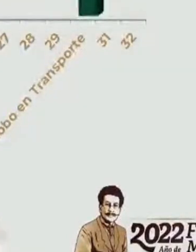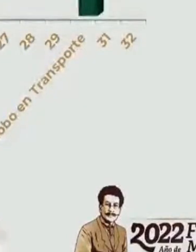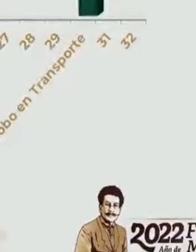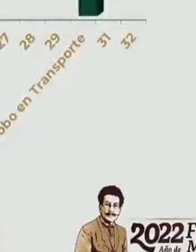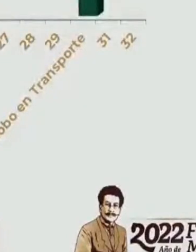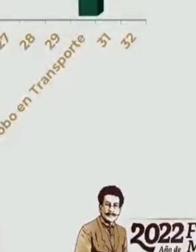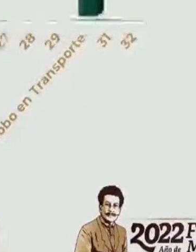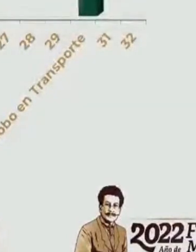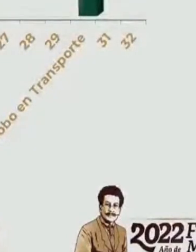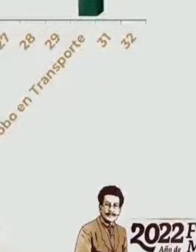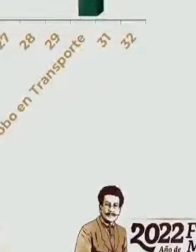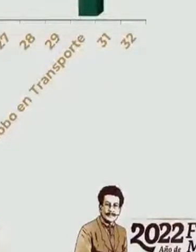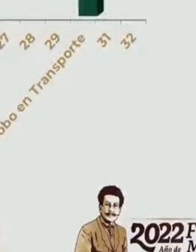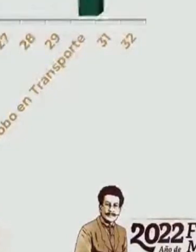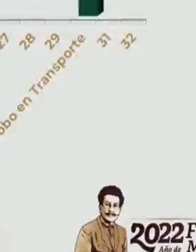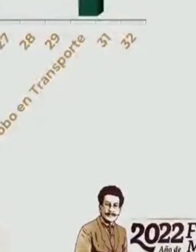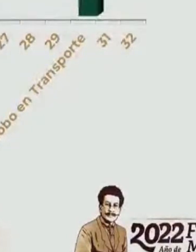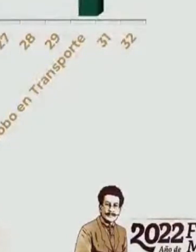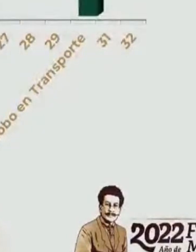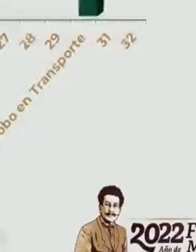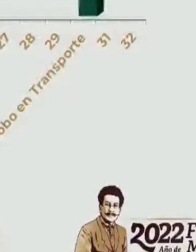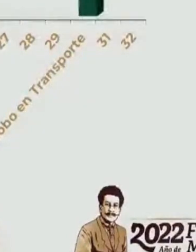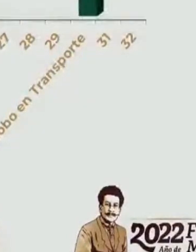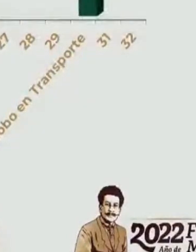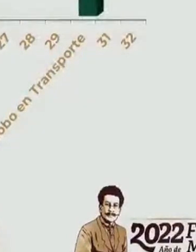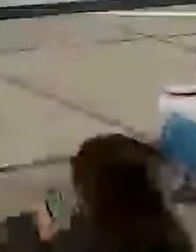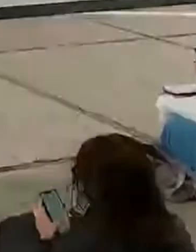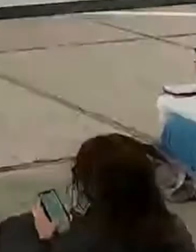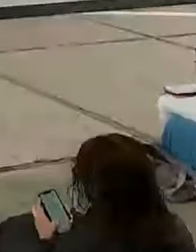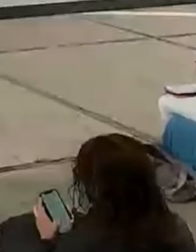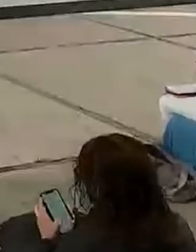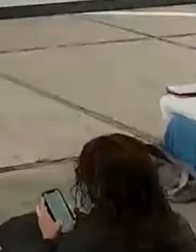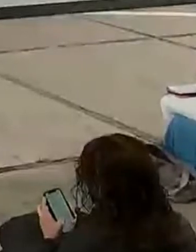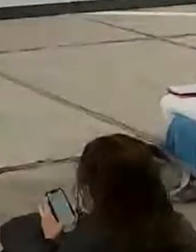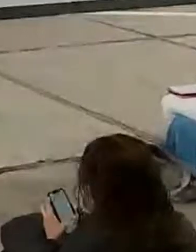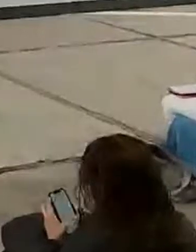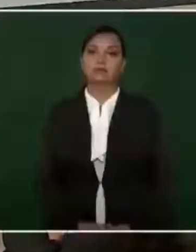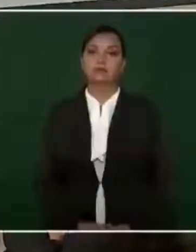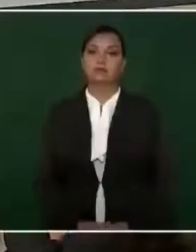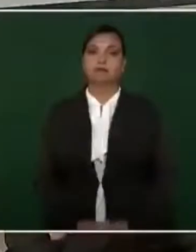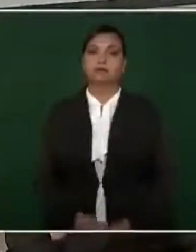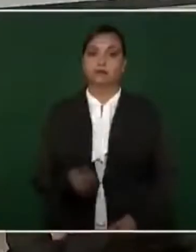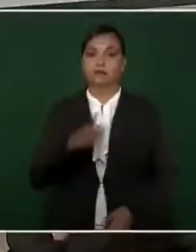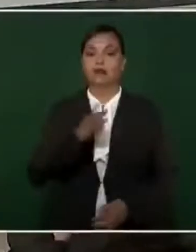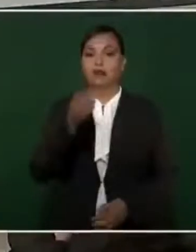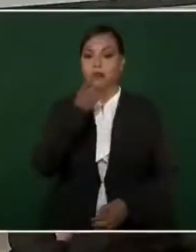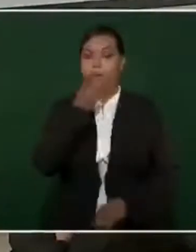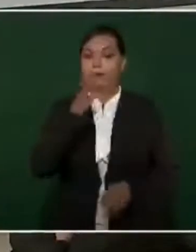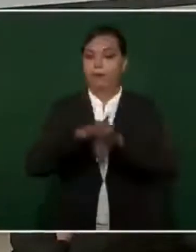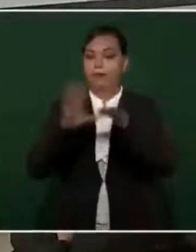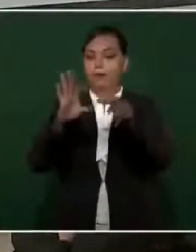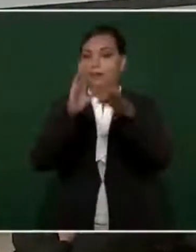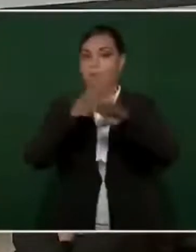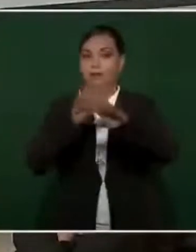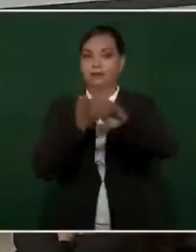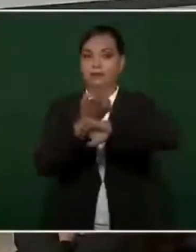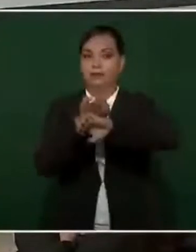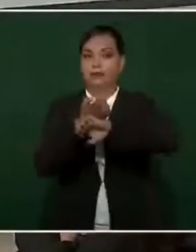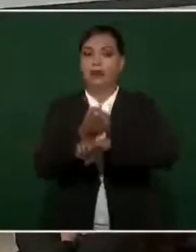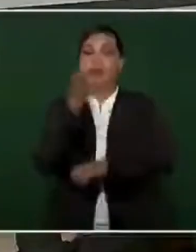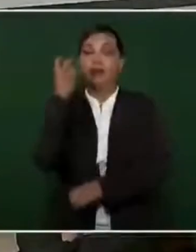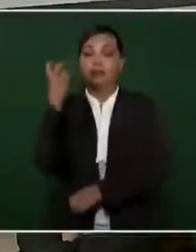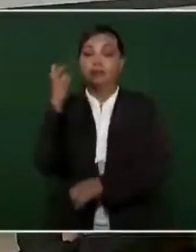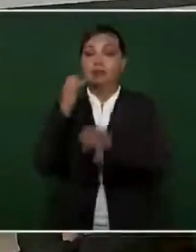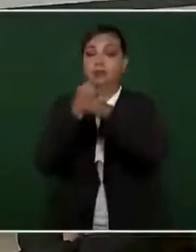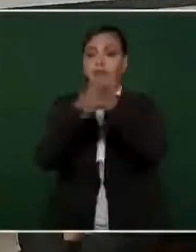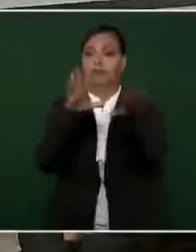la ubicación que tienen en relación a los demás estados, pues es favorable. Esta